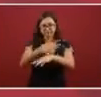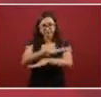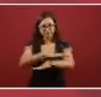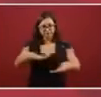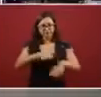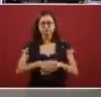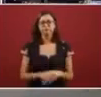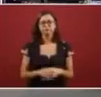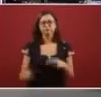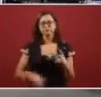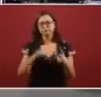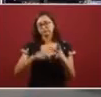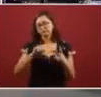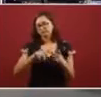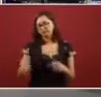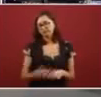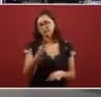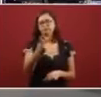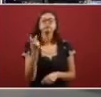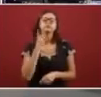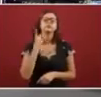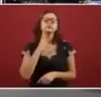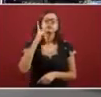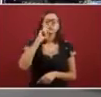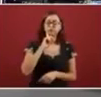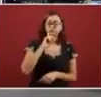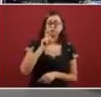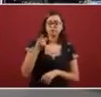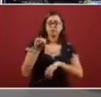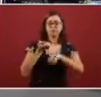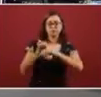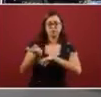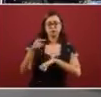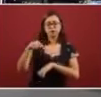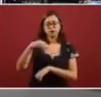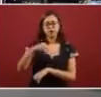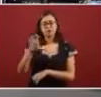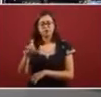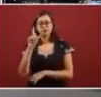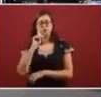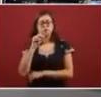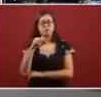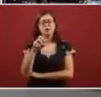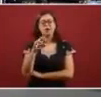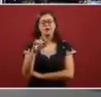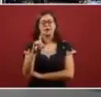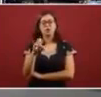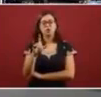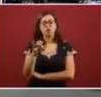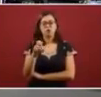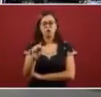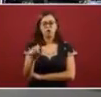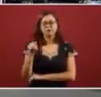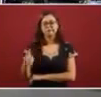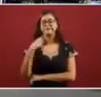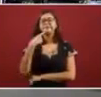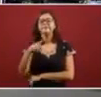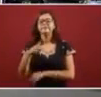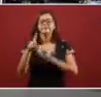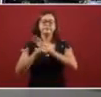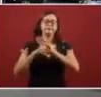la segunda, la diputada local por Movimiento Ciudadano, María Dolores del Río, denunció a través de un video